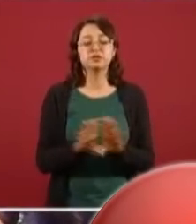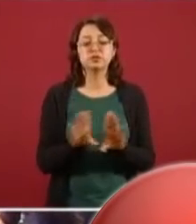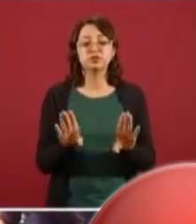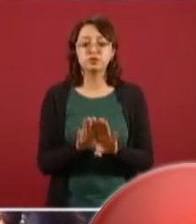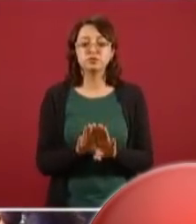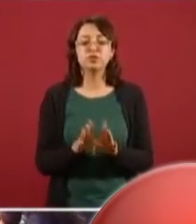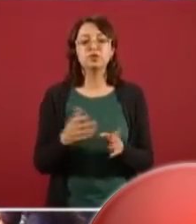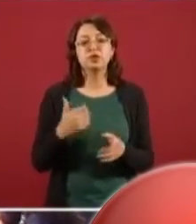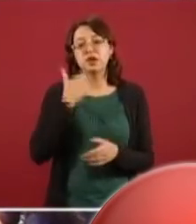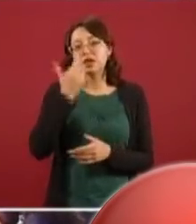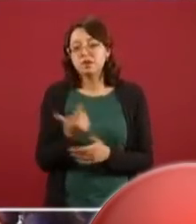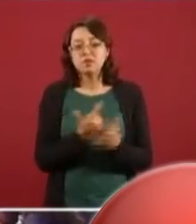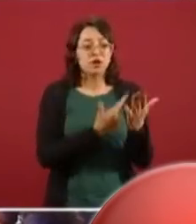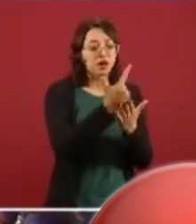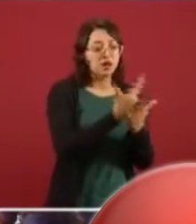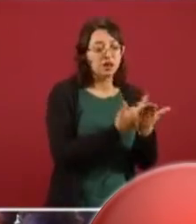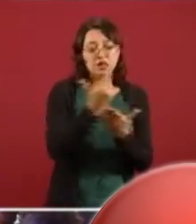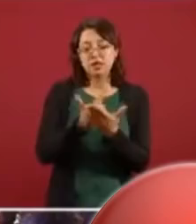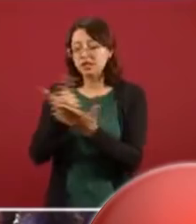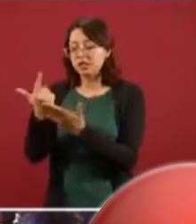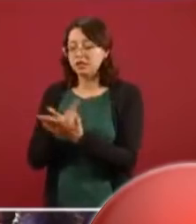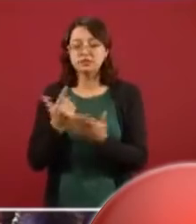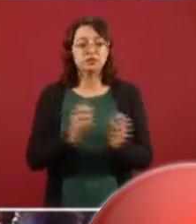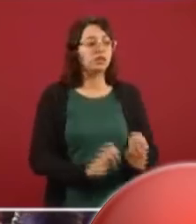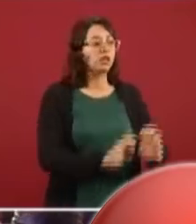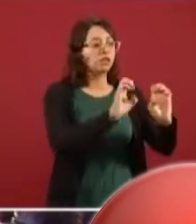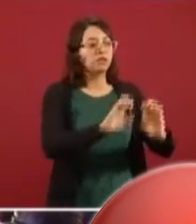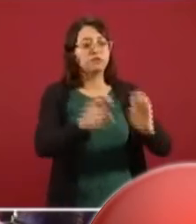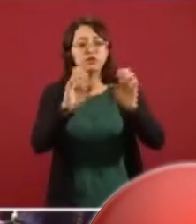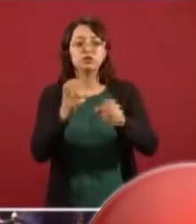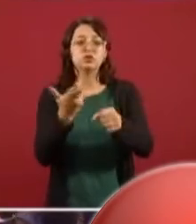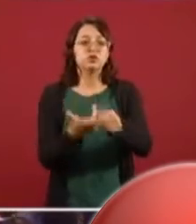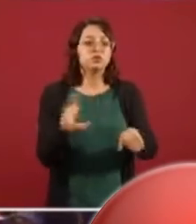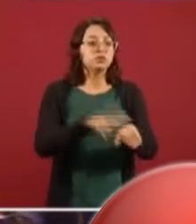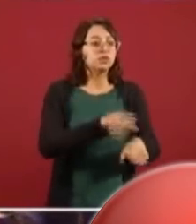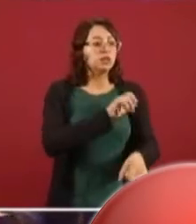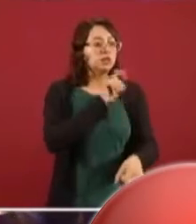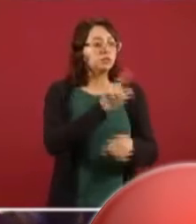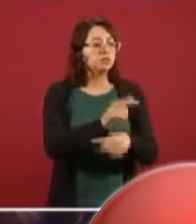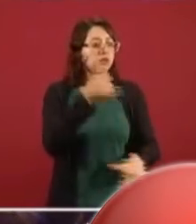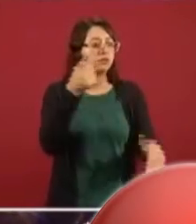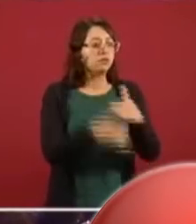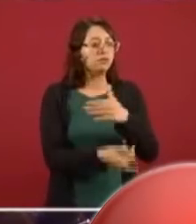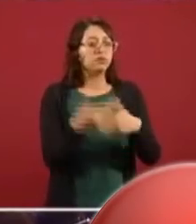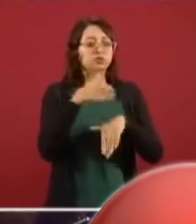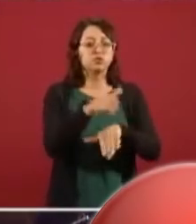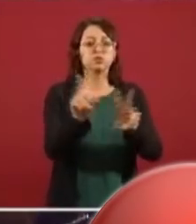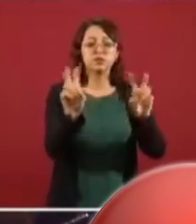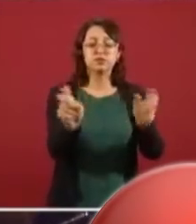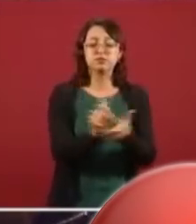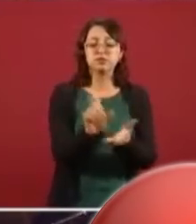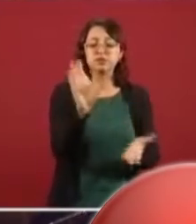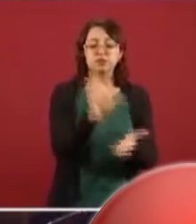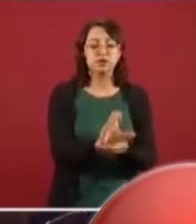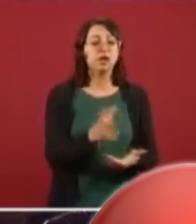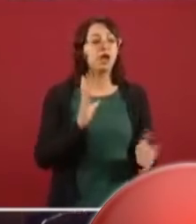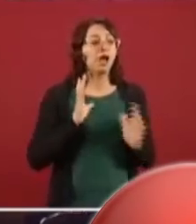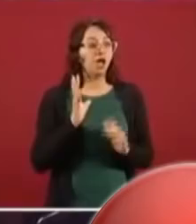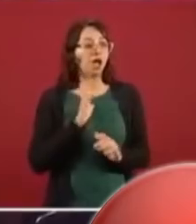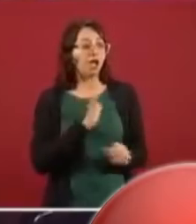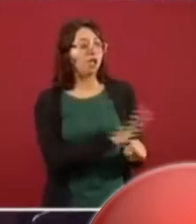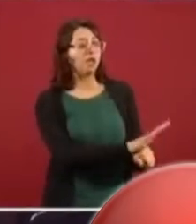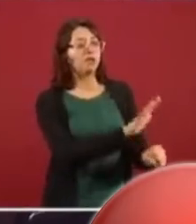de infraestructura médica especializada en esta materia que tenemos,